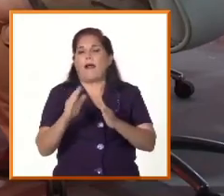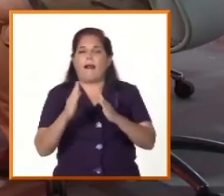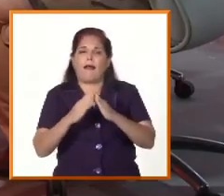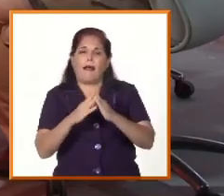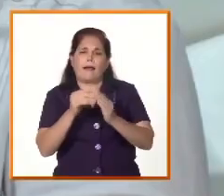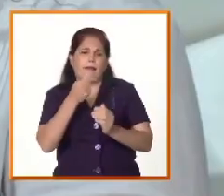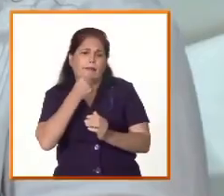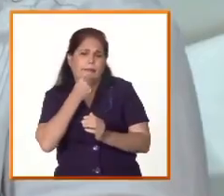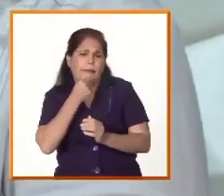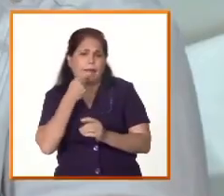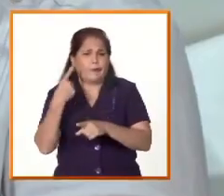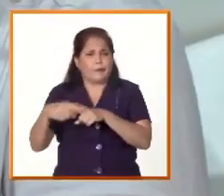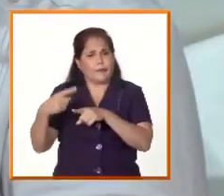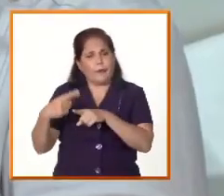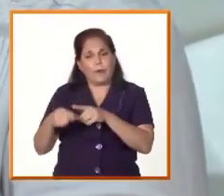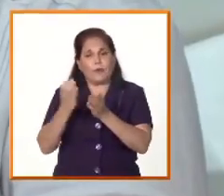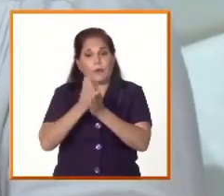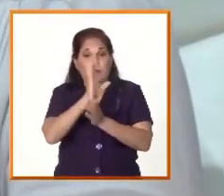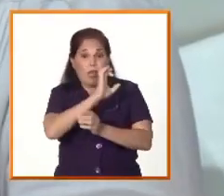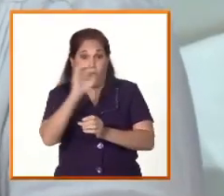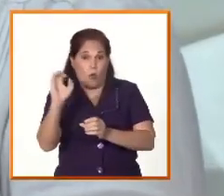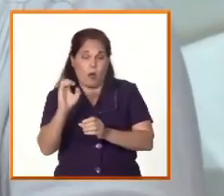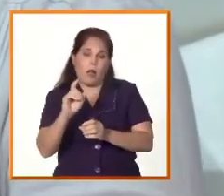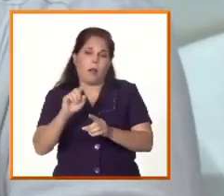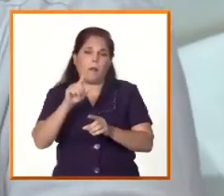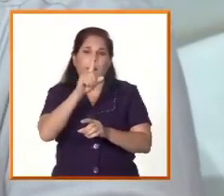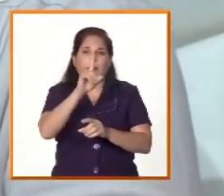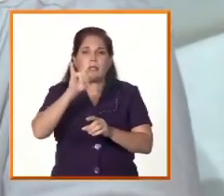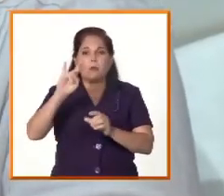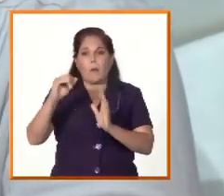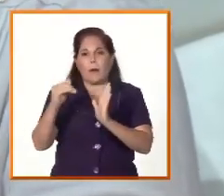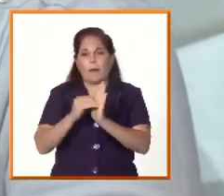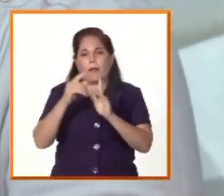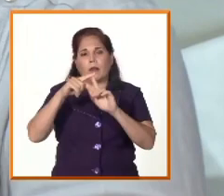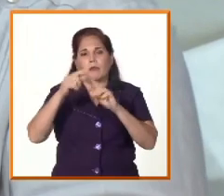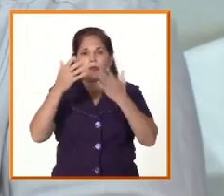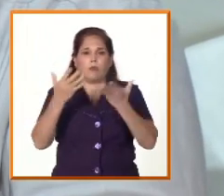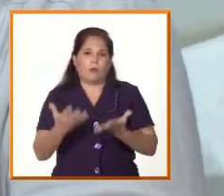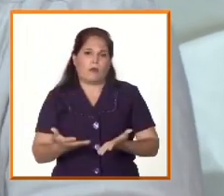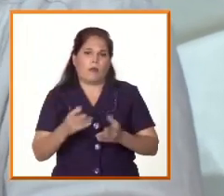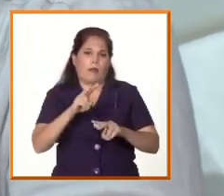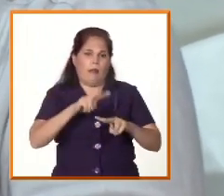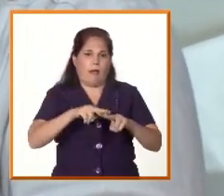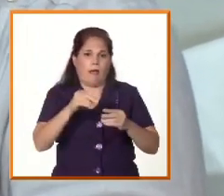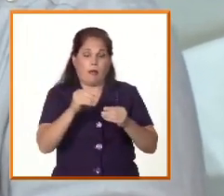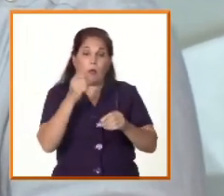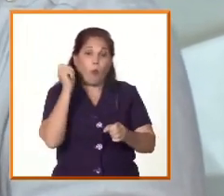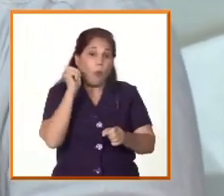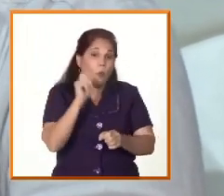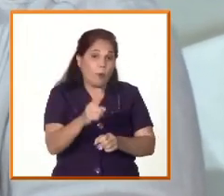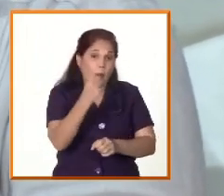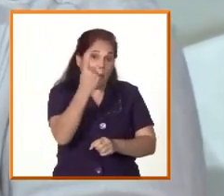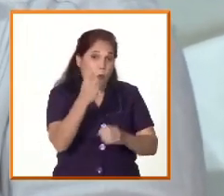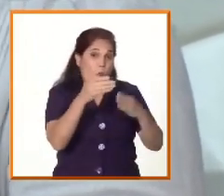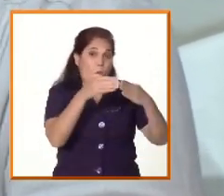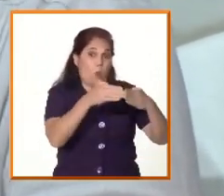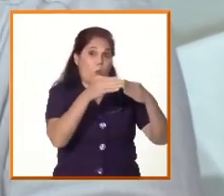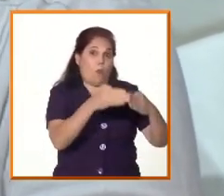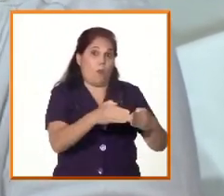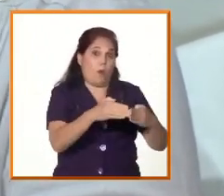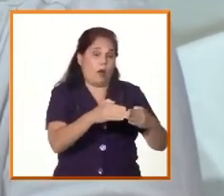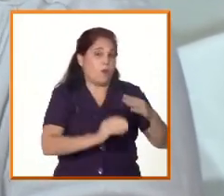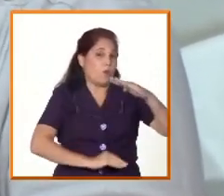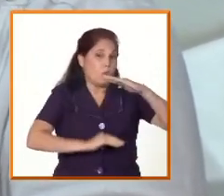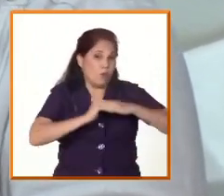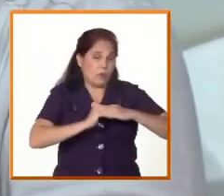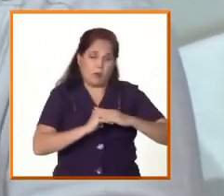ajustado demanda 19.500 toneladas Así que cuando compramos un banco de trigo no cubrimos el consumo